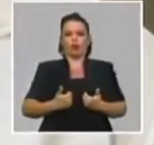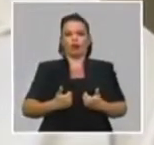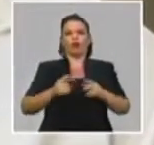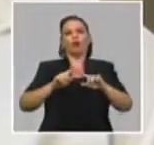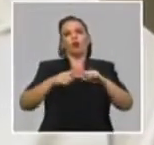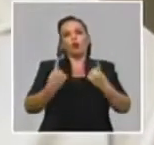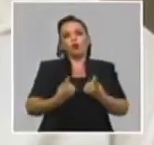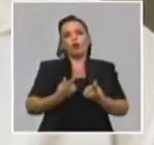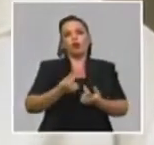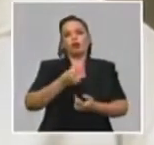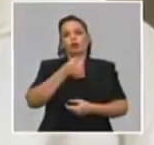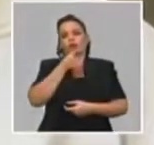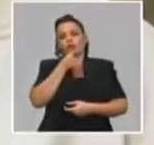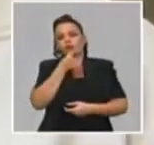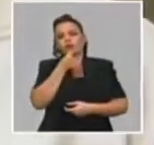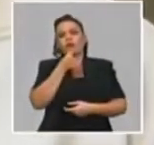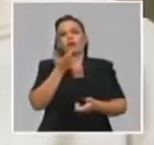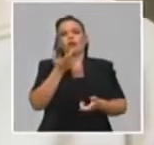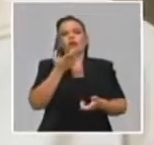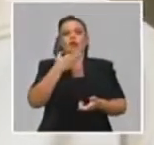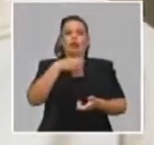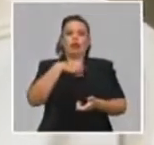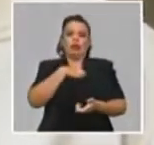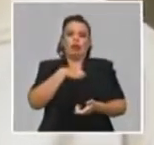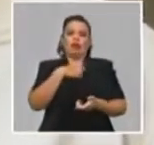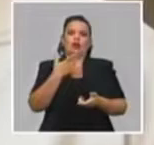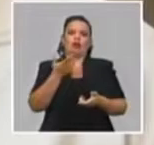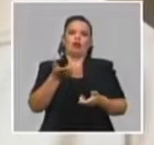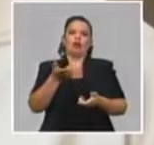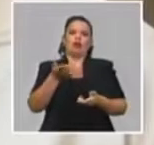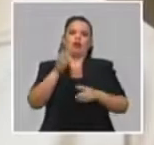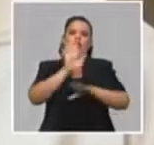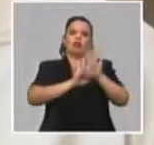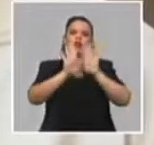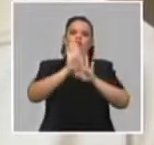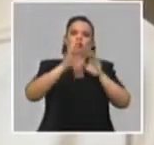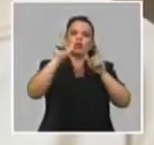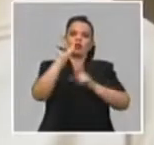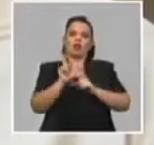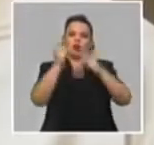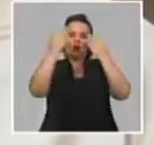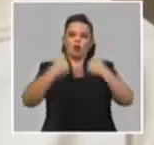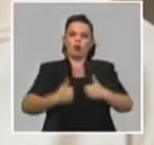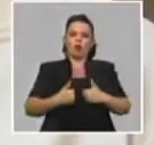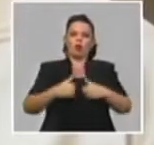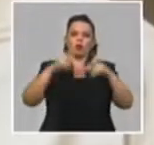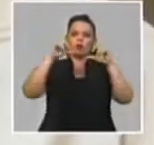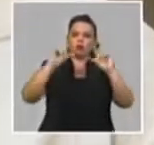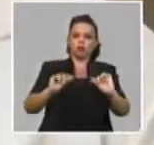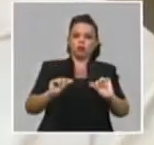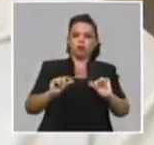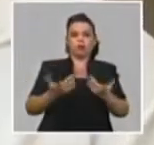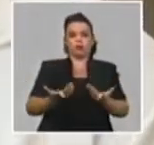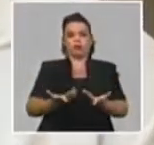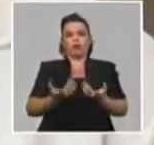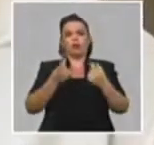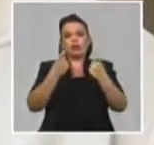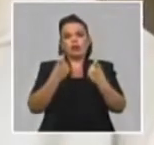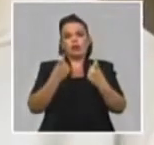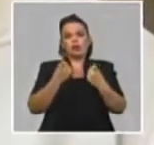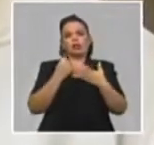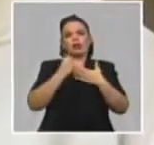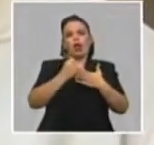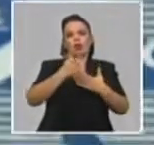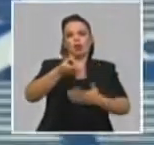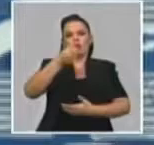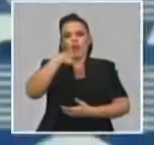condición tienen deprimido este importante sistema, esta importante línea de defensa para el